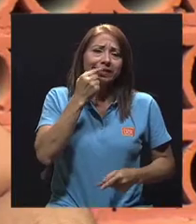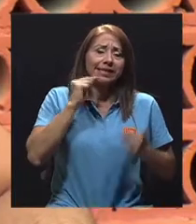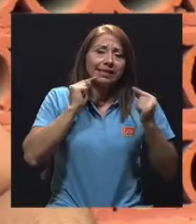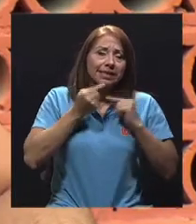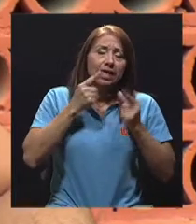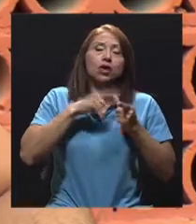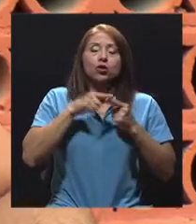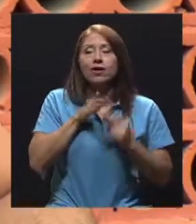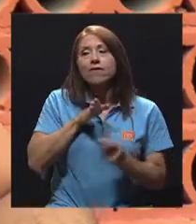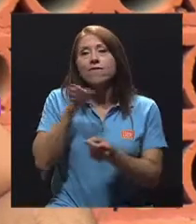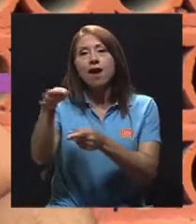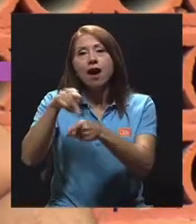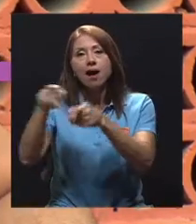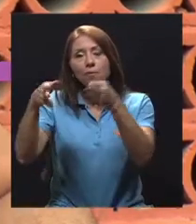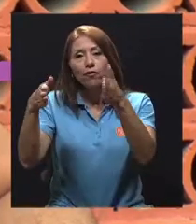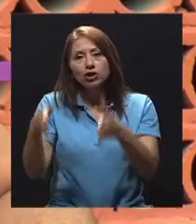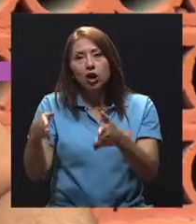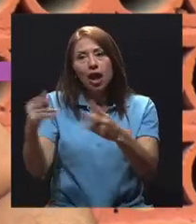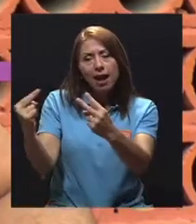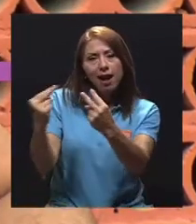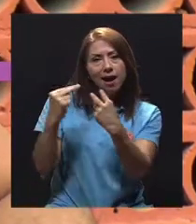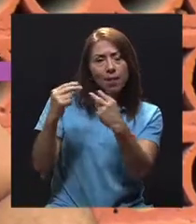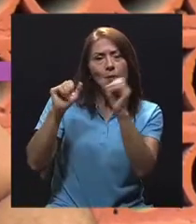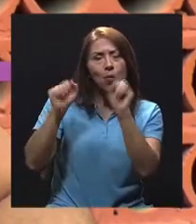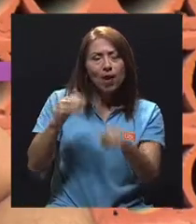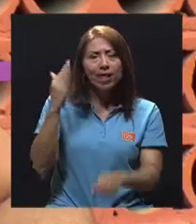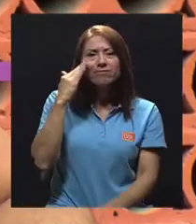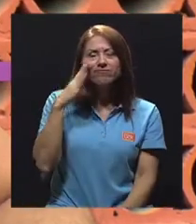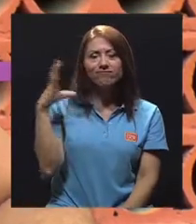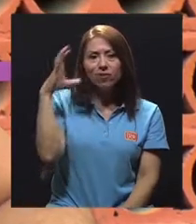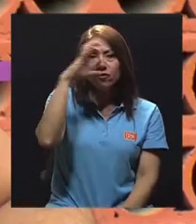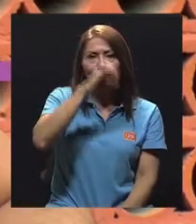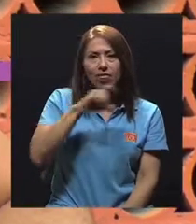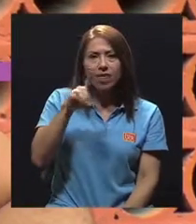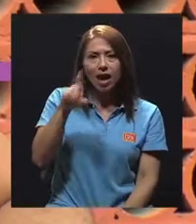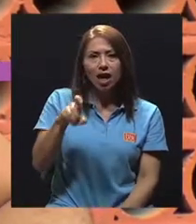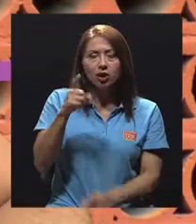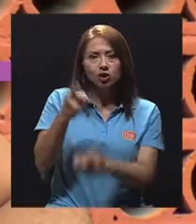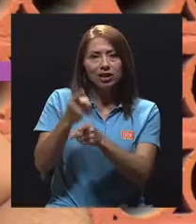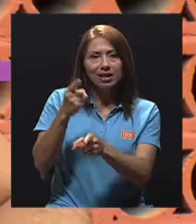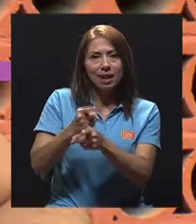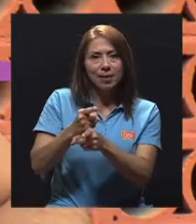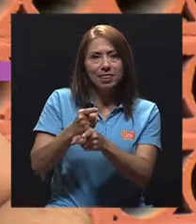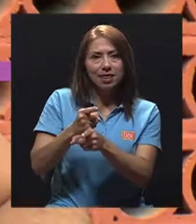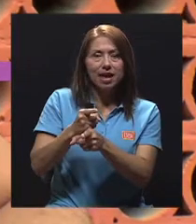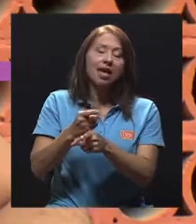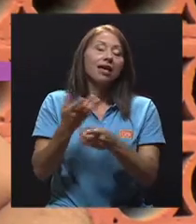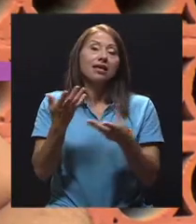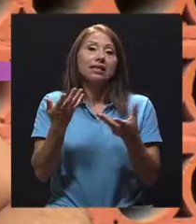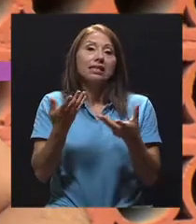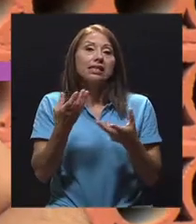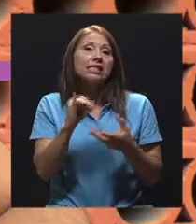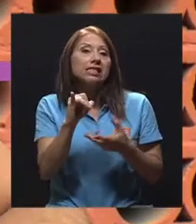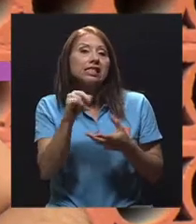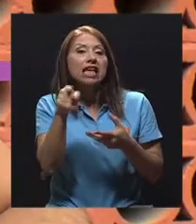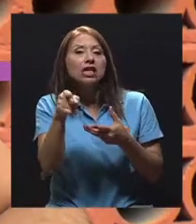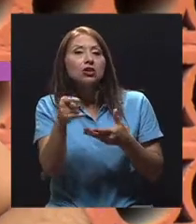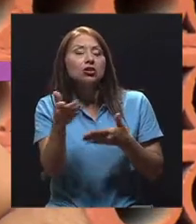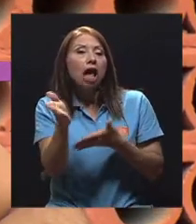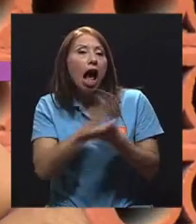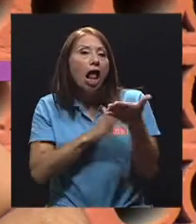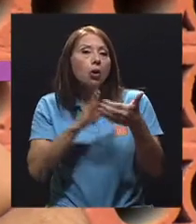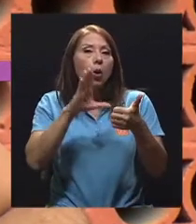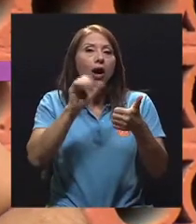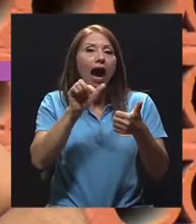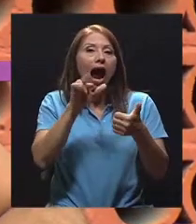hipersensibilidad dental, pues vaya donde un profesional, para que el profesional pueda diagnosticar correctamente si se basa por